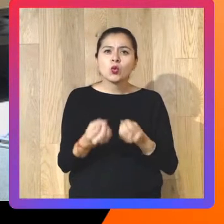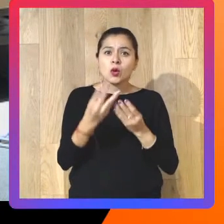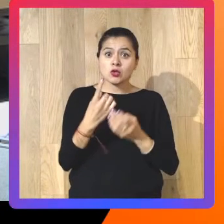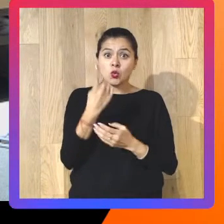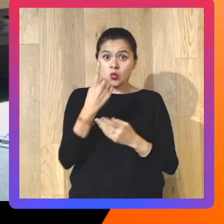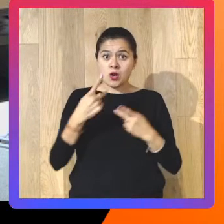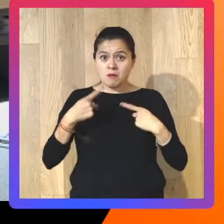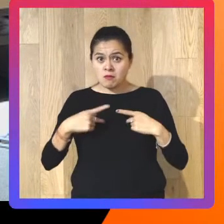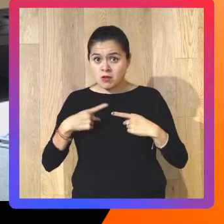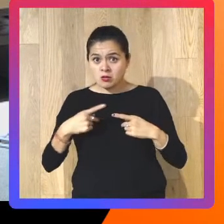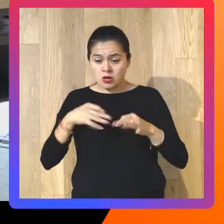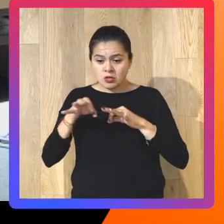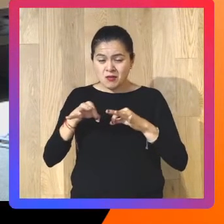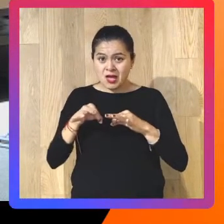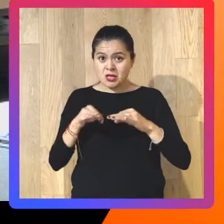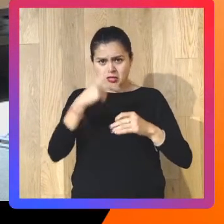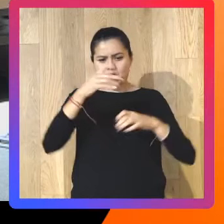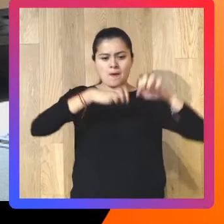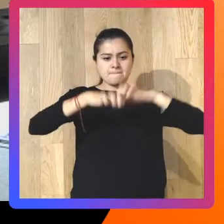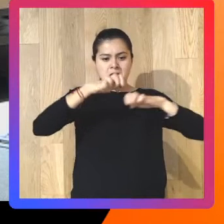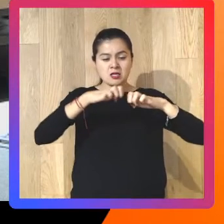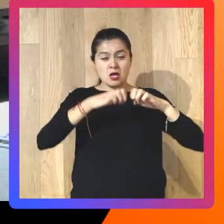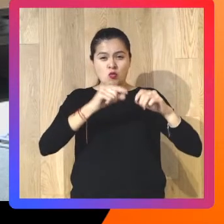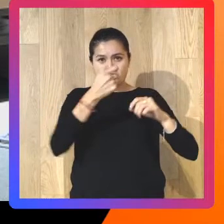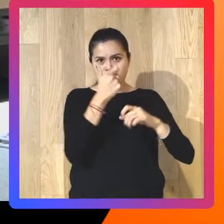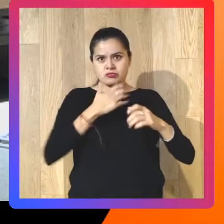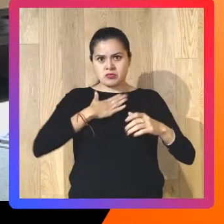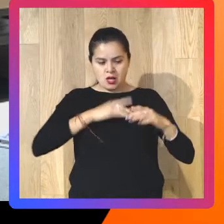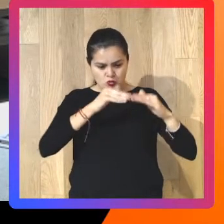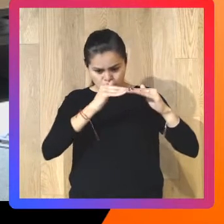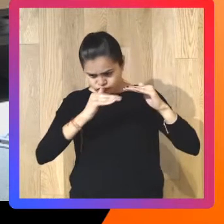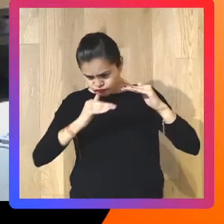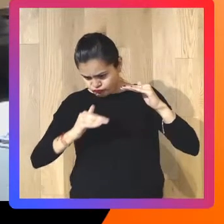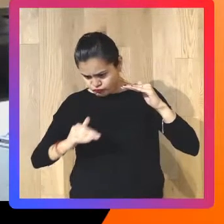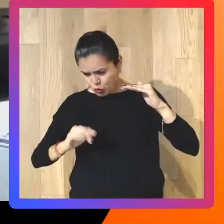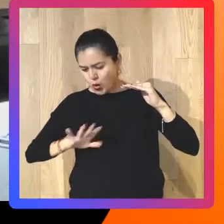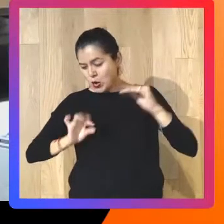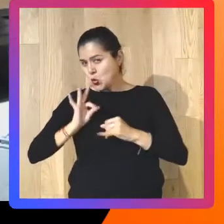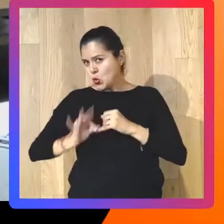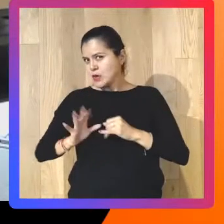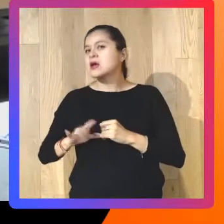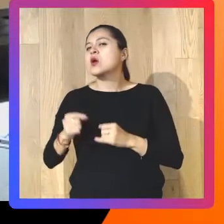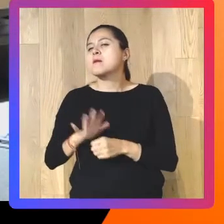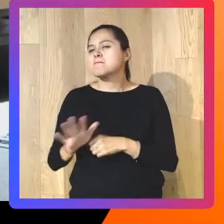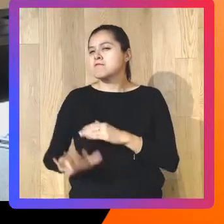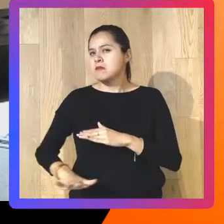gana la persona que menos gana en su empresa y cuánto no nada más para llegar a estas